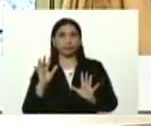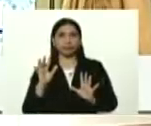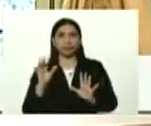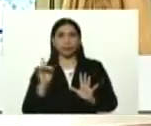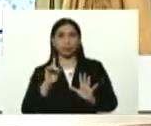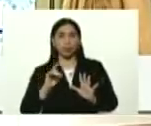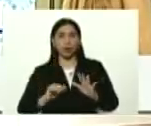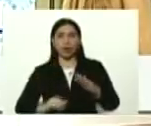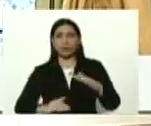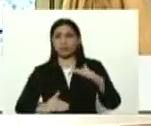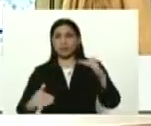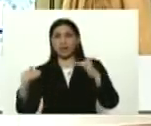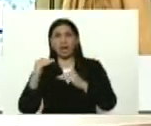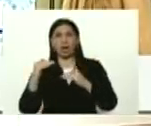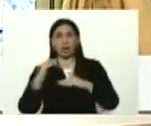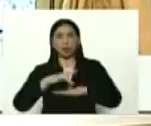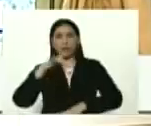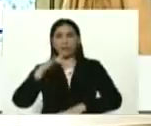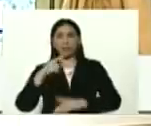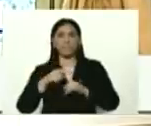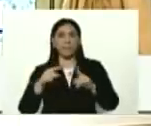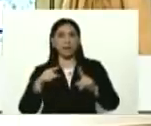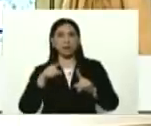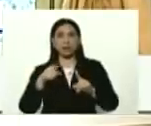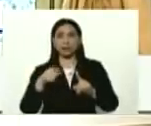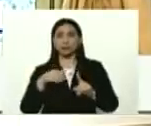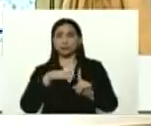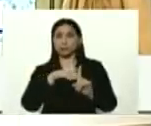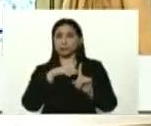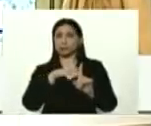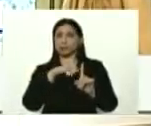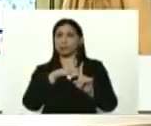grave, pero es amenazante.